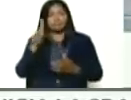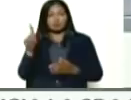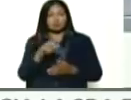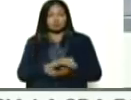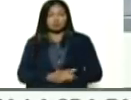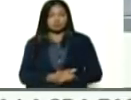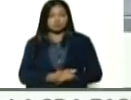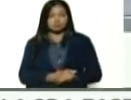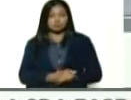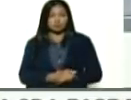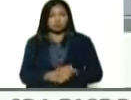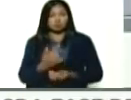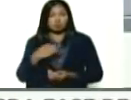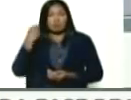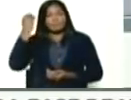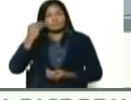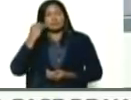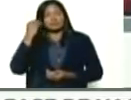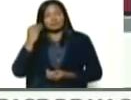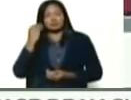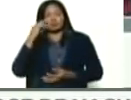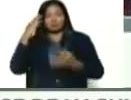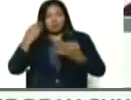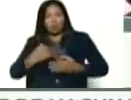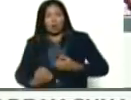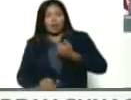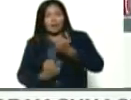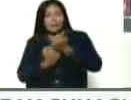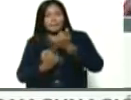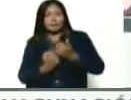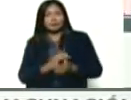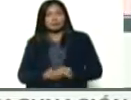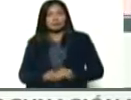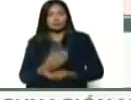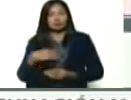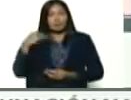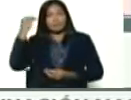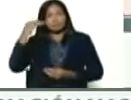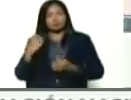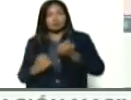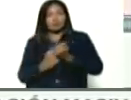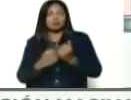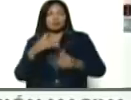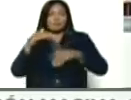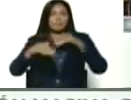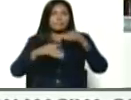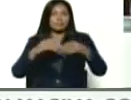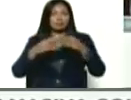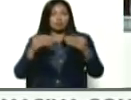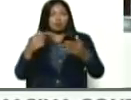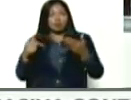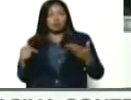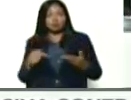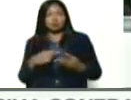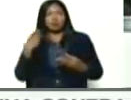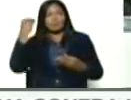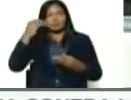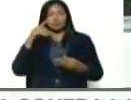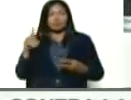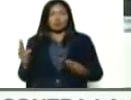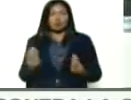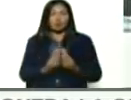creo en las bases en la militancia de a pie creo en ustedes